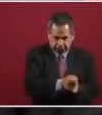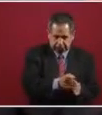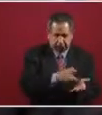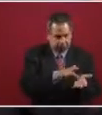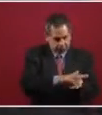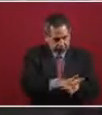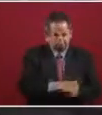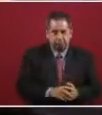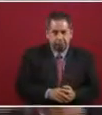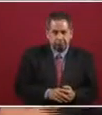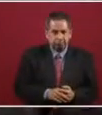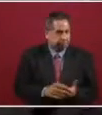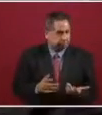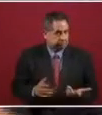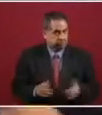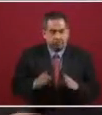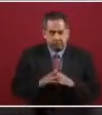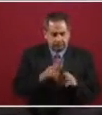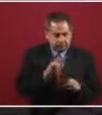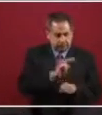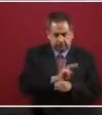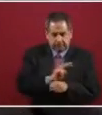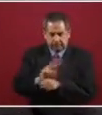apoyo y que podamos hacer